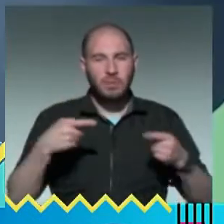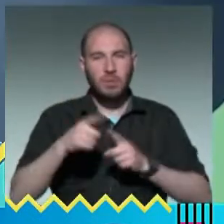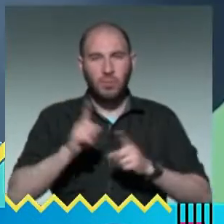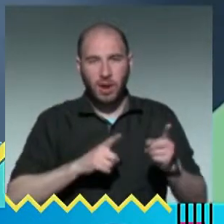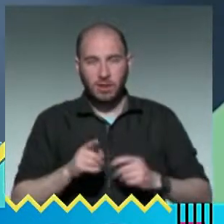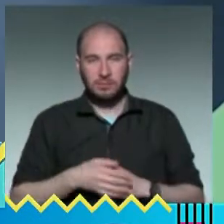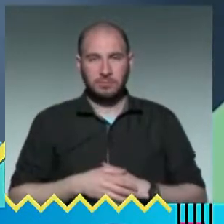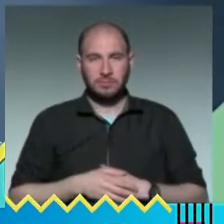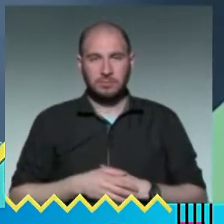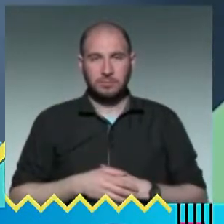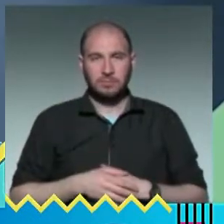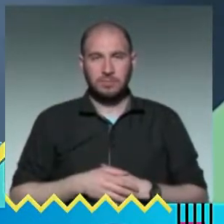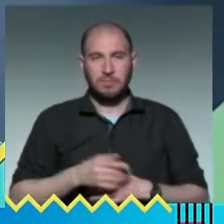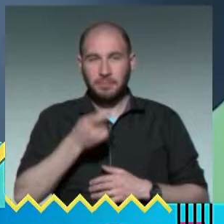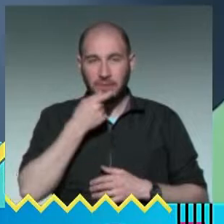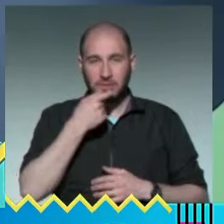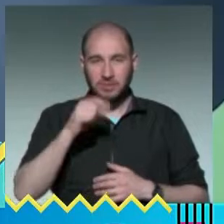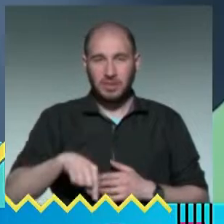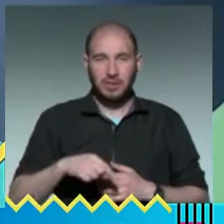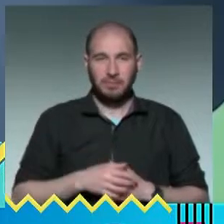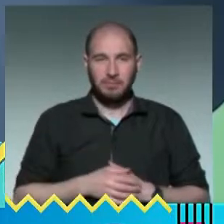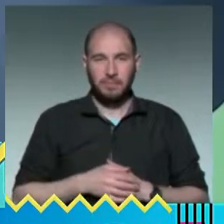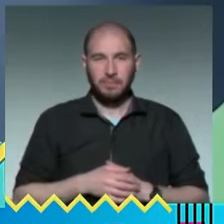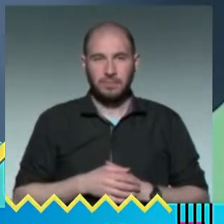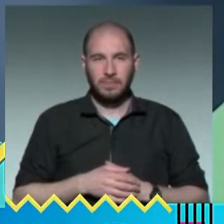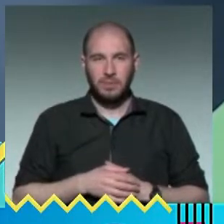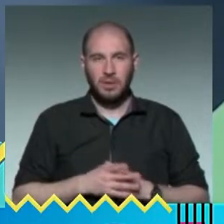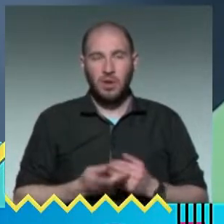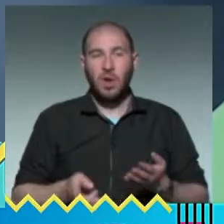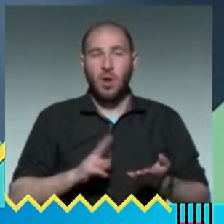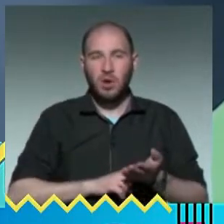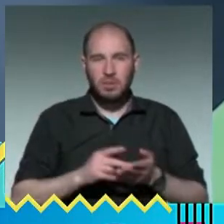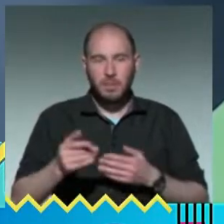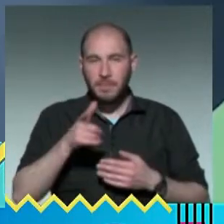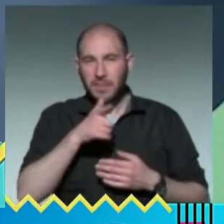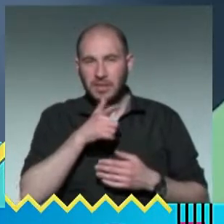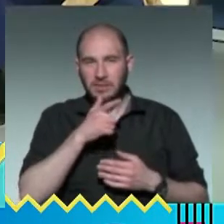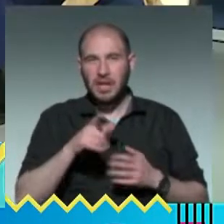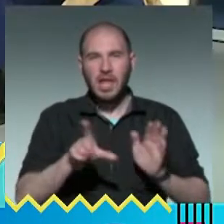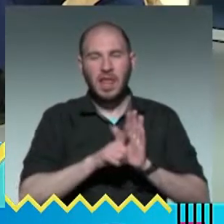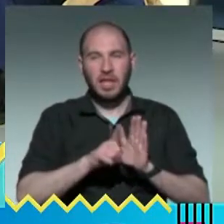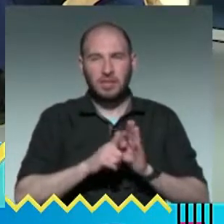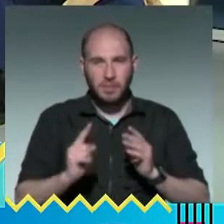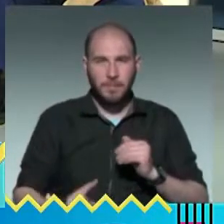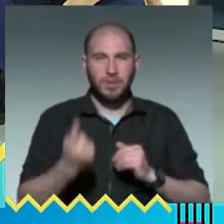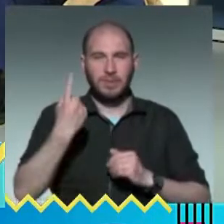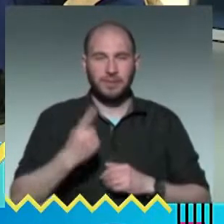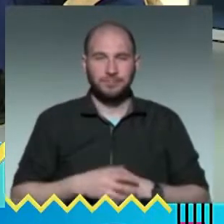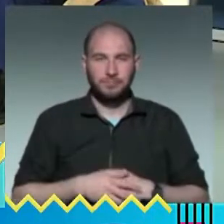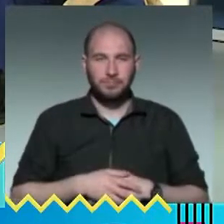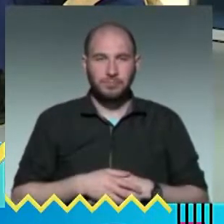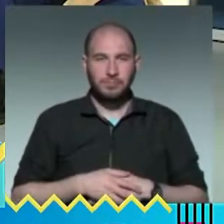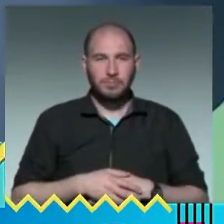esto creo que Mendoza vuelve a encarrilarse como una legislación pionera